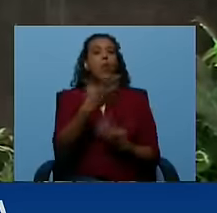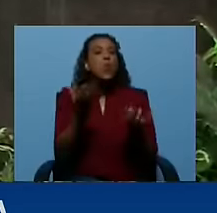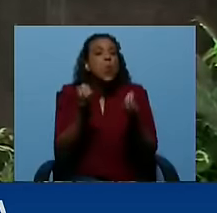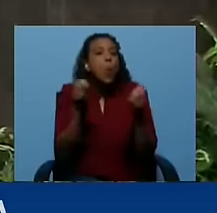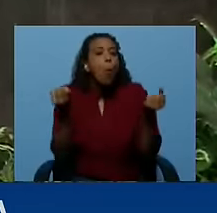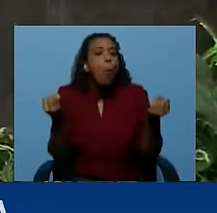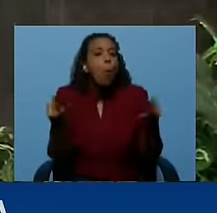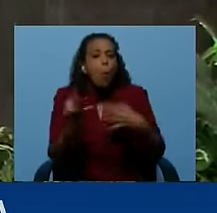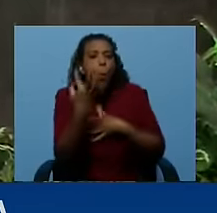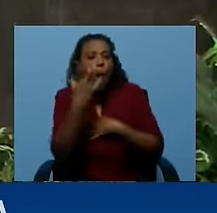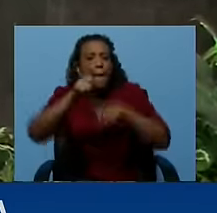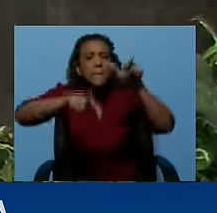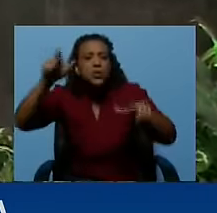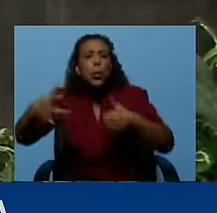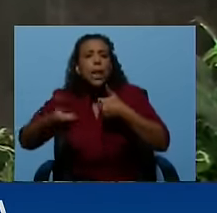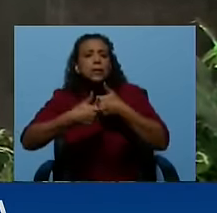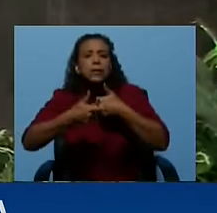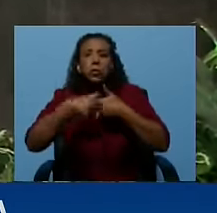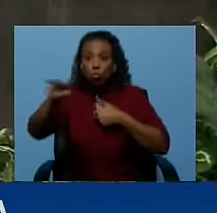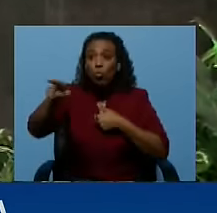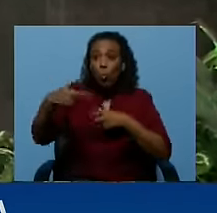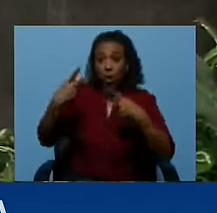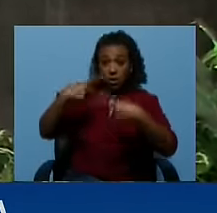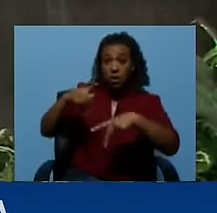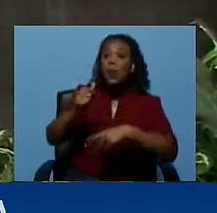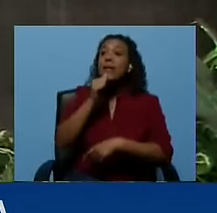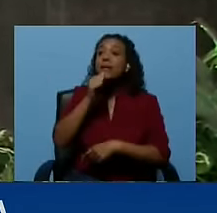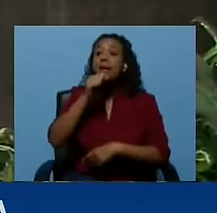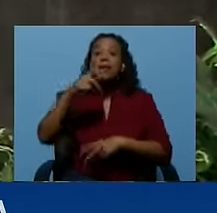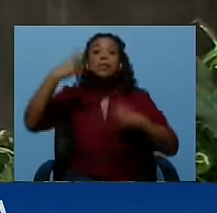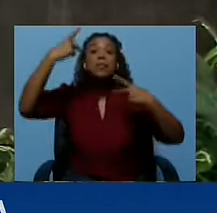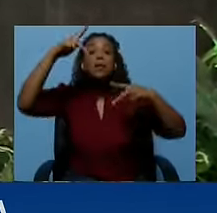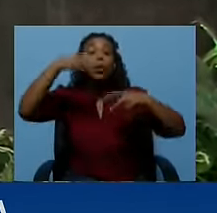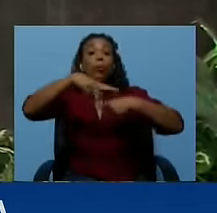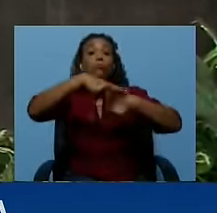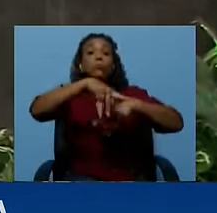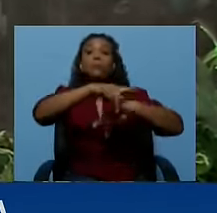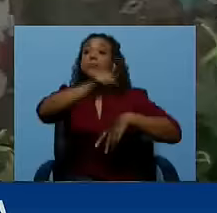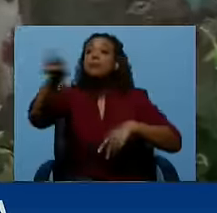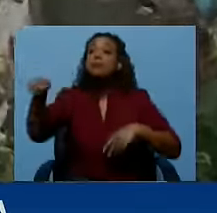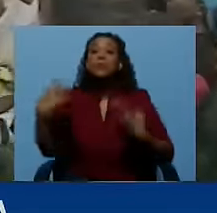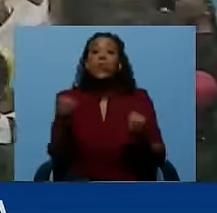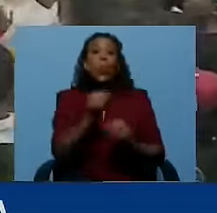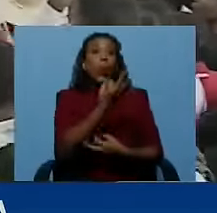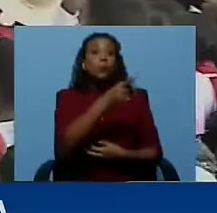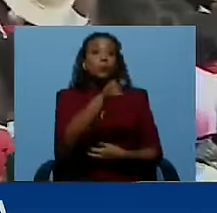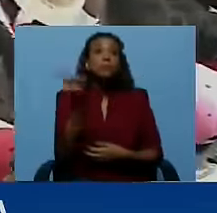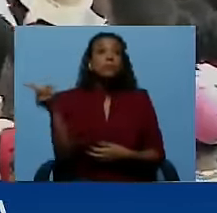seguidores? ¿Tú tienes cuenta de TikTok? Levanten la mano aquí. ¿Cuántos seguidores tienes?